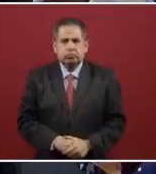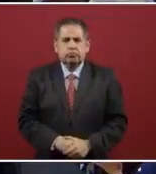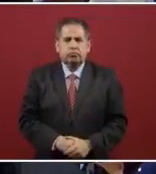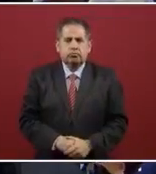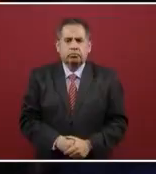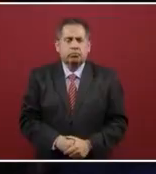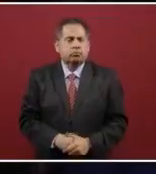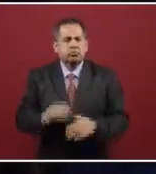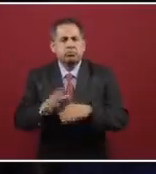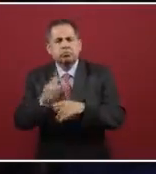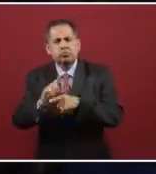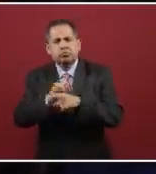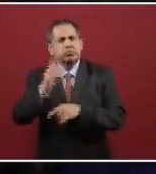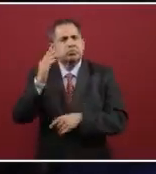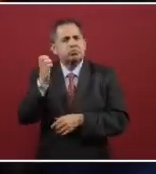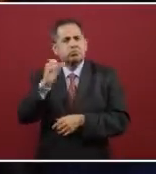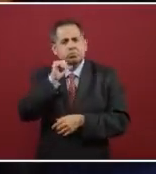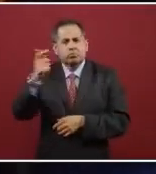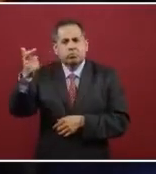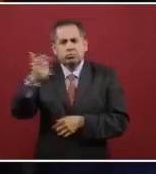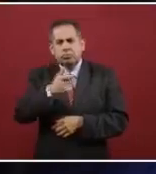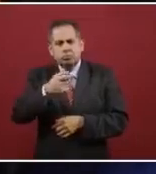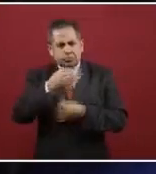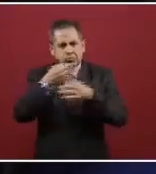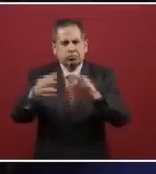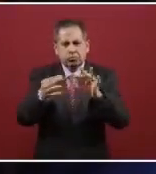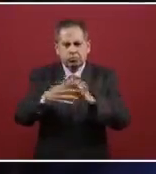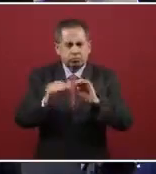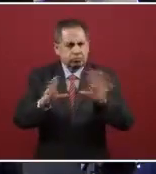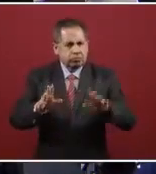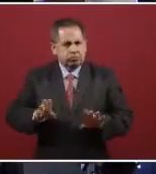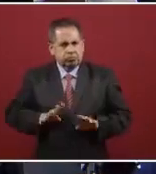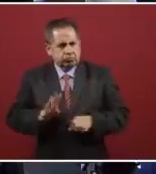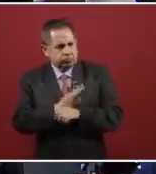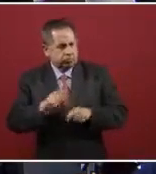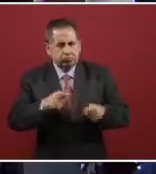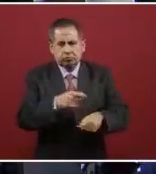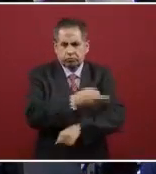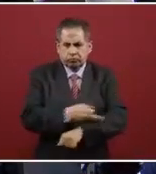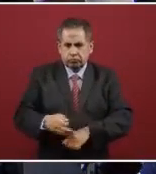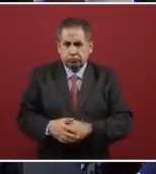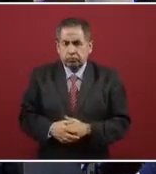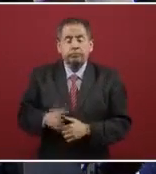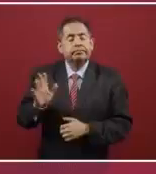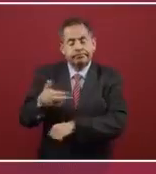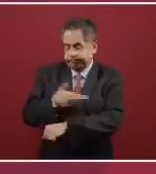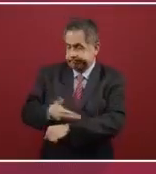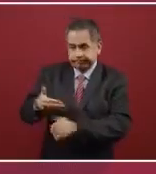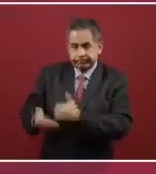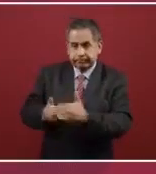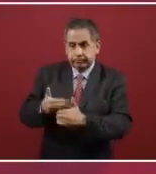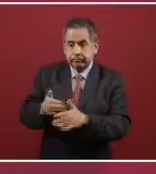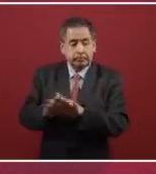qué si se reclamó desde enero no se mencionó que había este beneficio para las familias de los… Este es un proceso que sigue